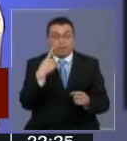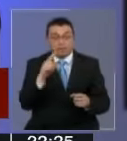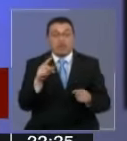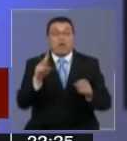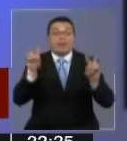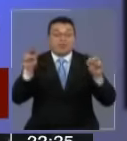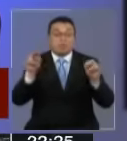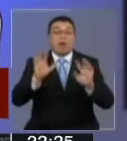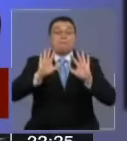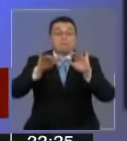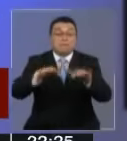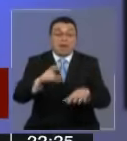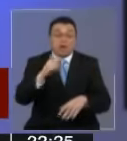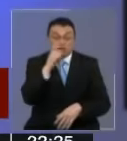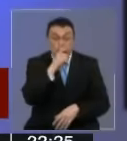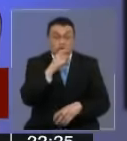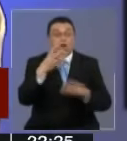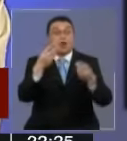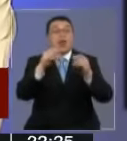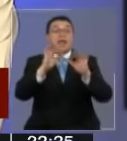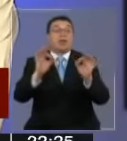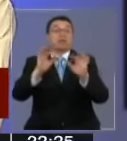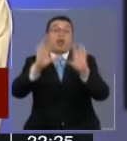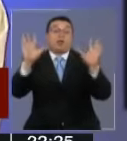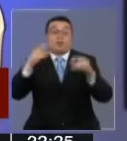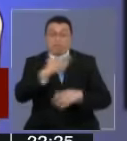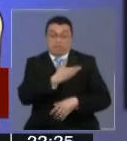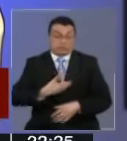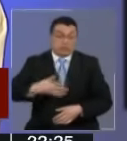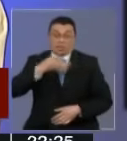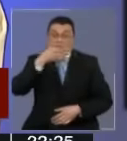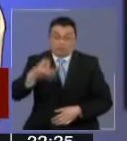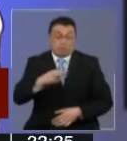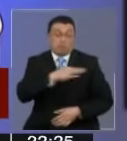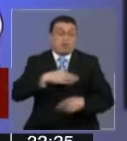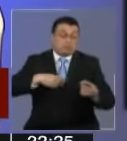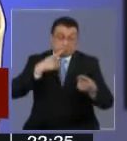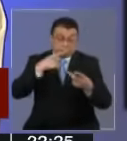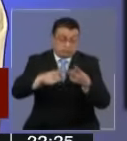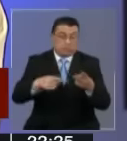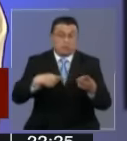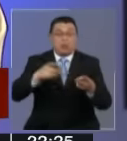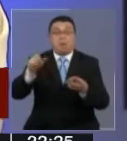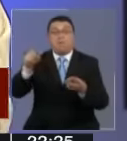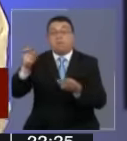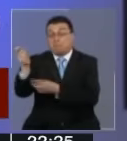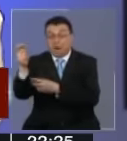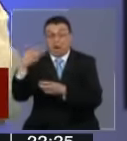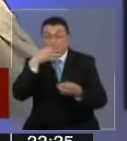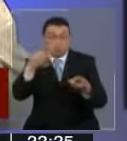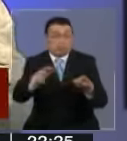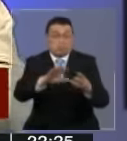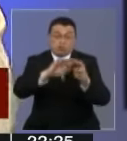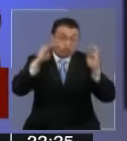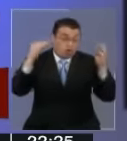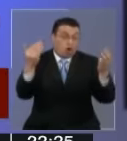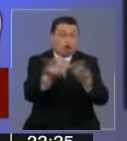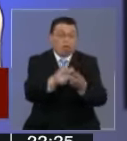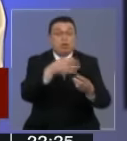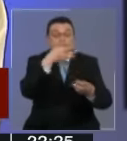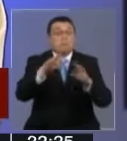marea roja y que era un desastre natural, que es lo mismo que ha dicho la presidenta, lo mismo que han dicho los ministros, lo mismo que ha dicho la pesca, ¿ya?, lo mismo que han dicho todas las instituciones